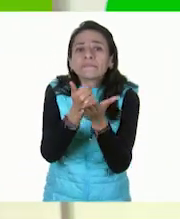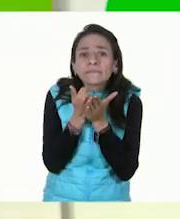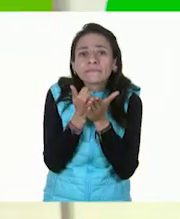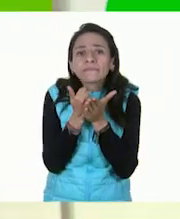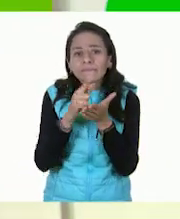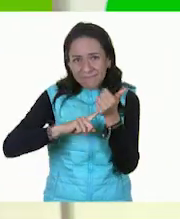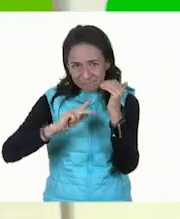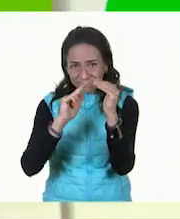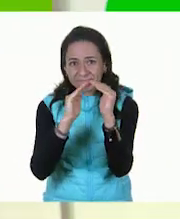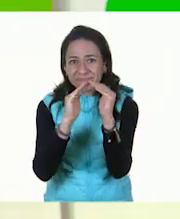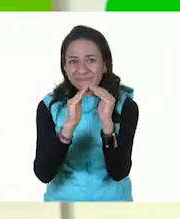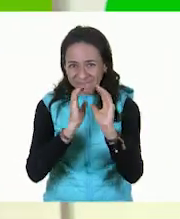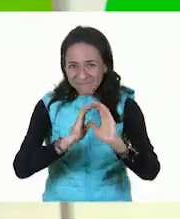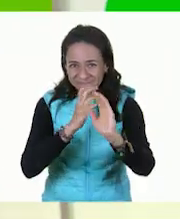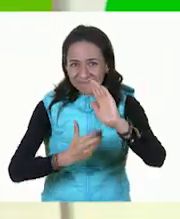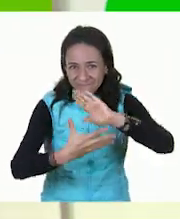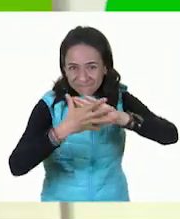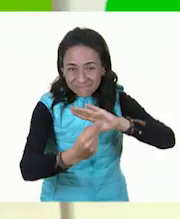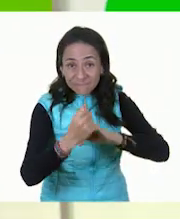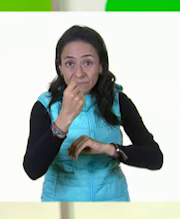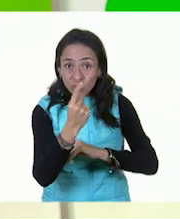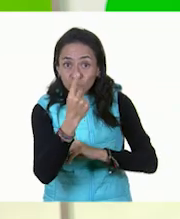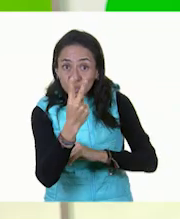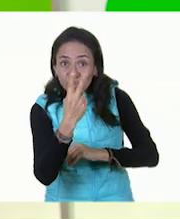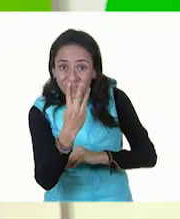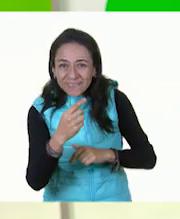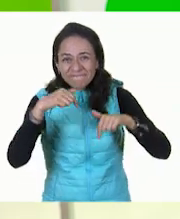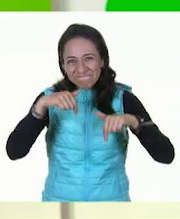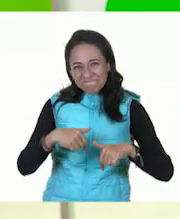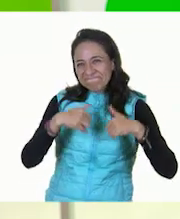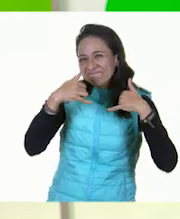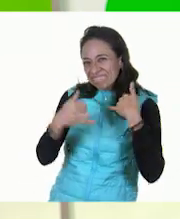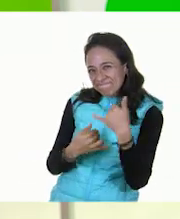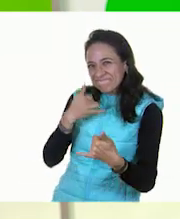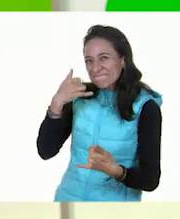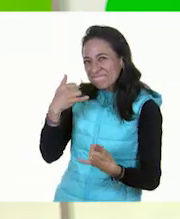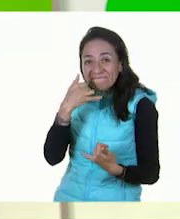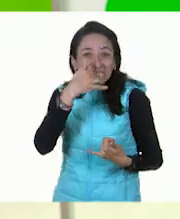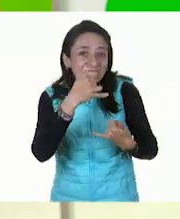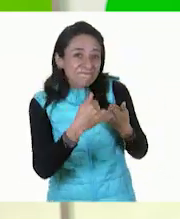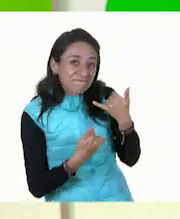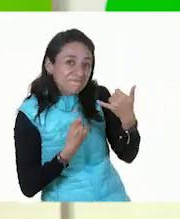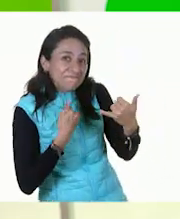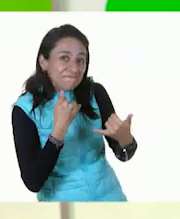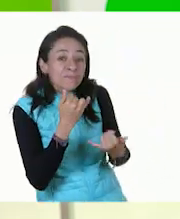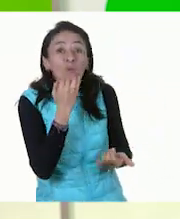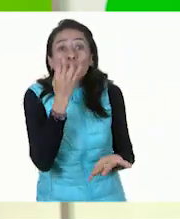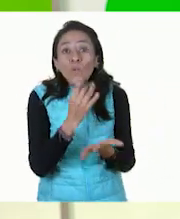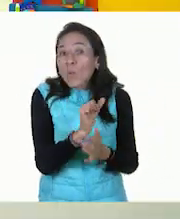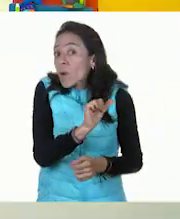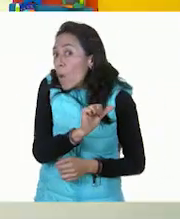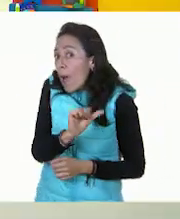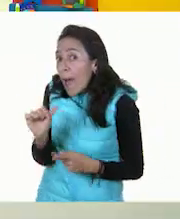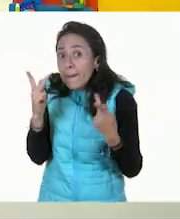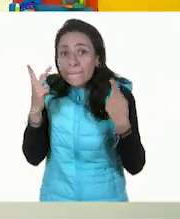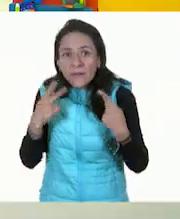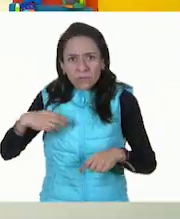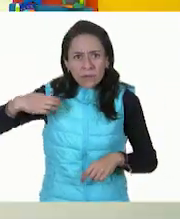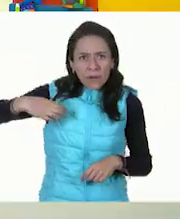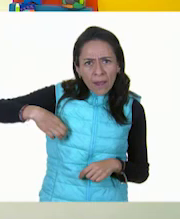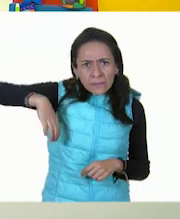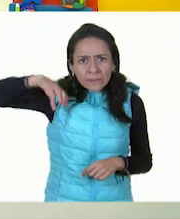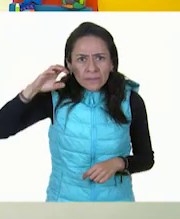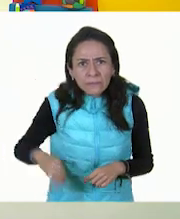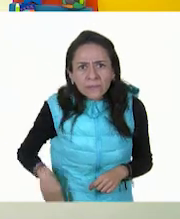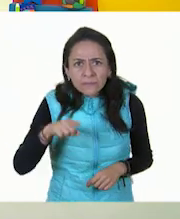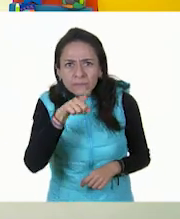nosotras. Una, dos, tres. Este es un juego, este es un juego solo para campeones. Pónganse atentas,